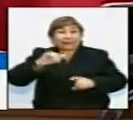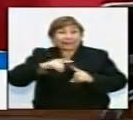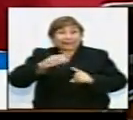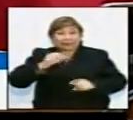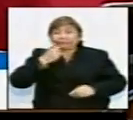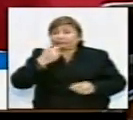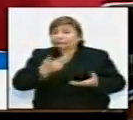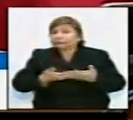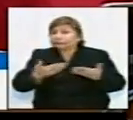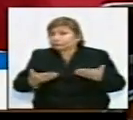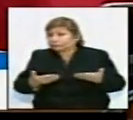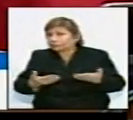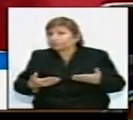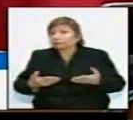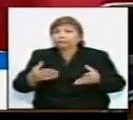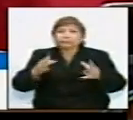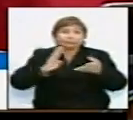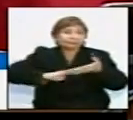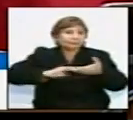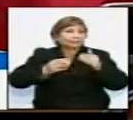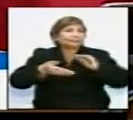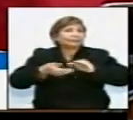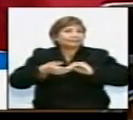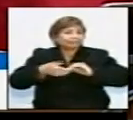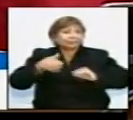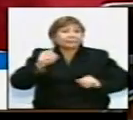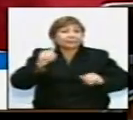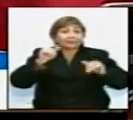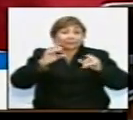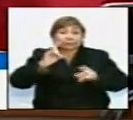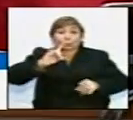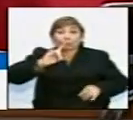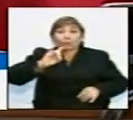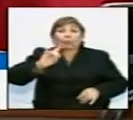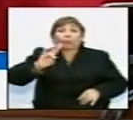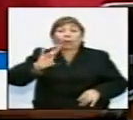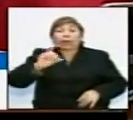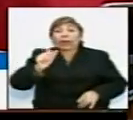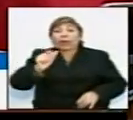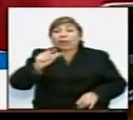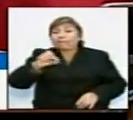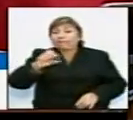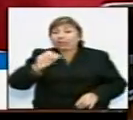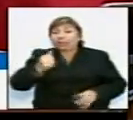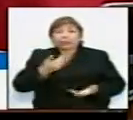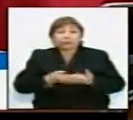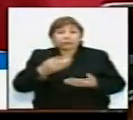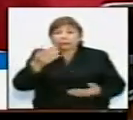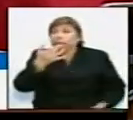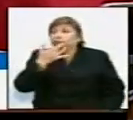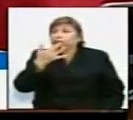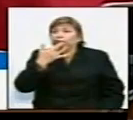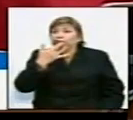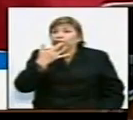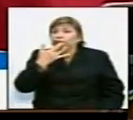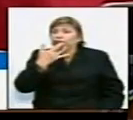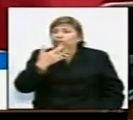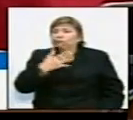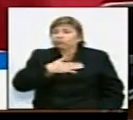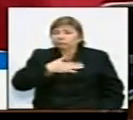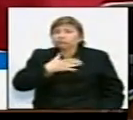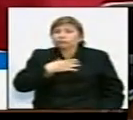regional, con las comunidades, ¿no? La alpaca es un producto, no sé cuántos de ustedes han tenido oportunidad de probarla, a mí me